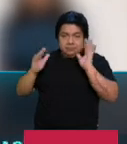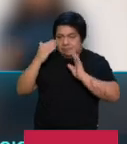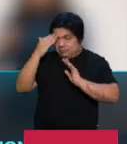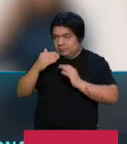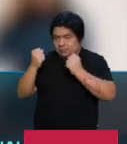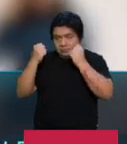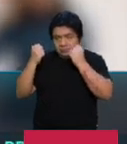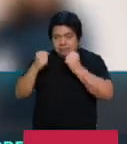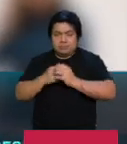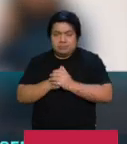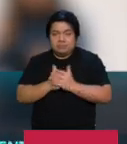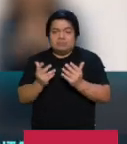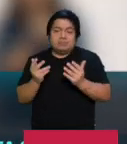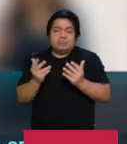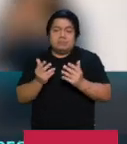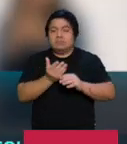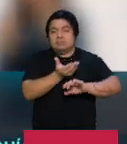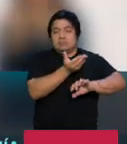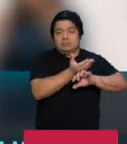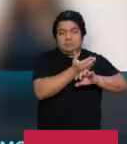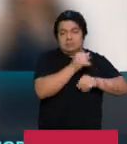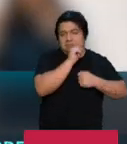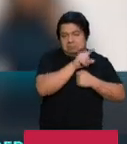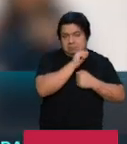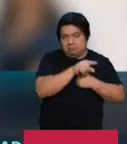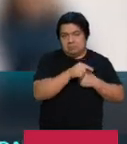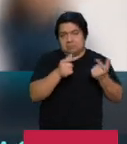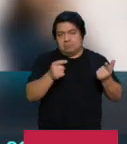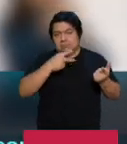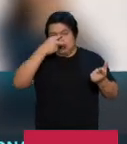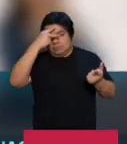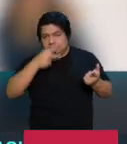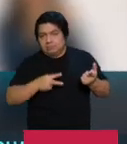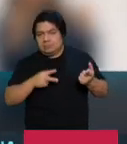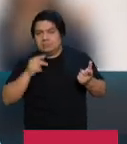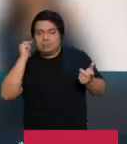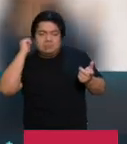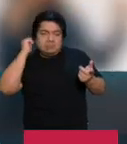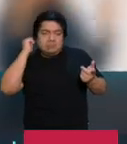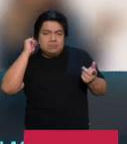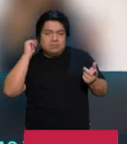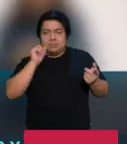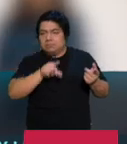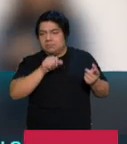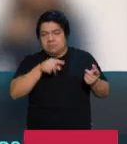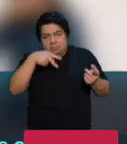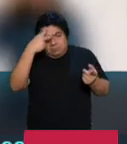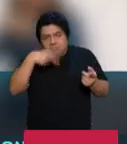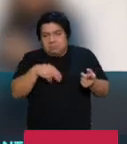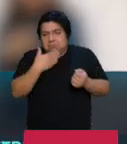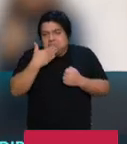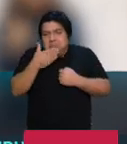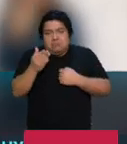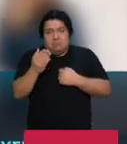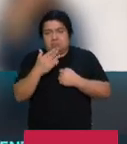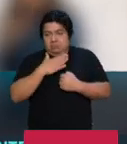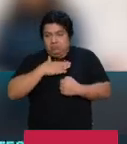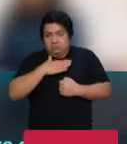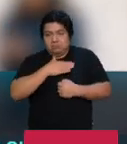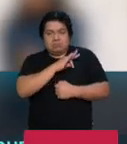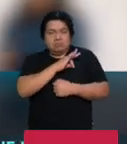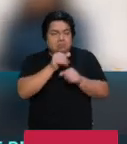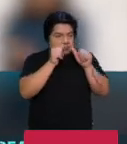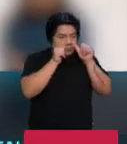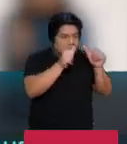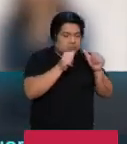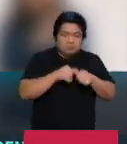independiente, Estados Unidos también. México siempre ha puesto la mesa para poder